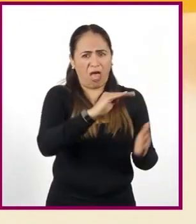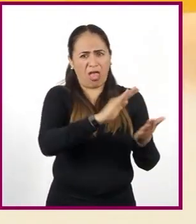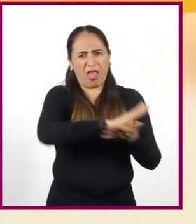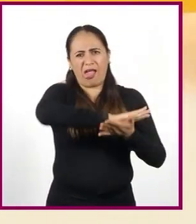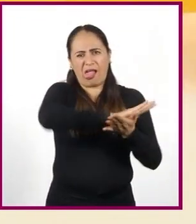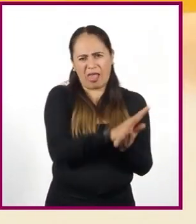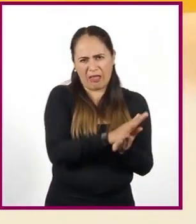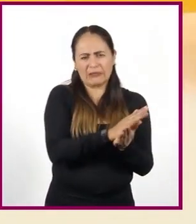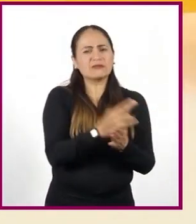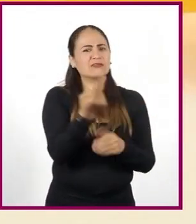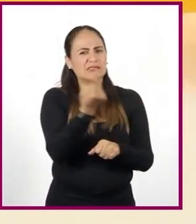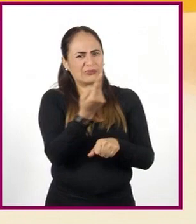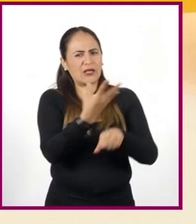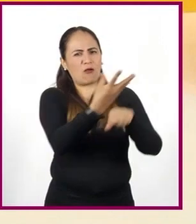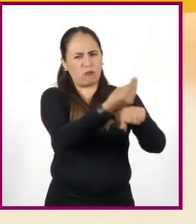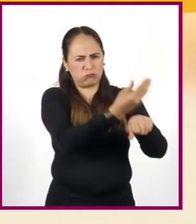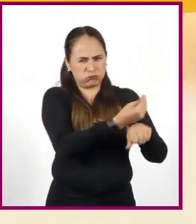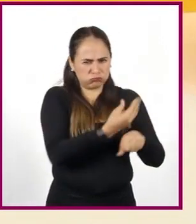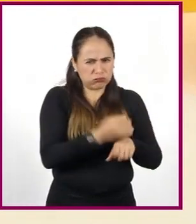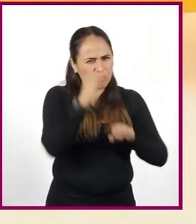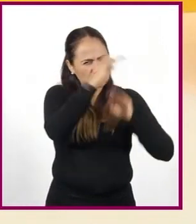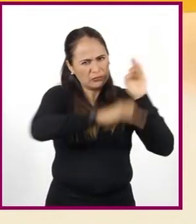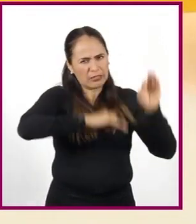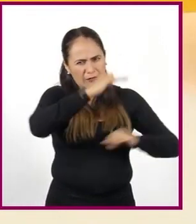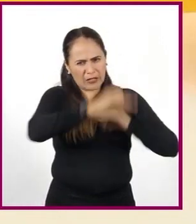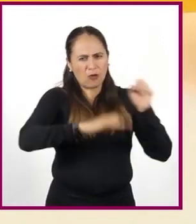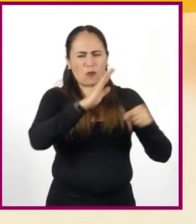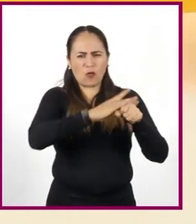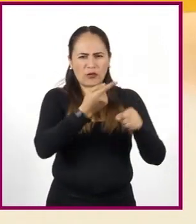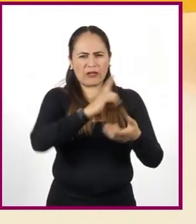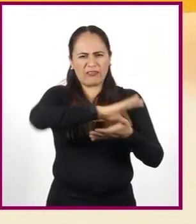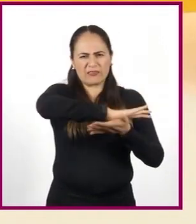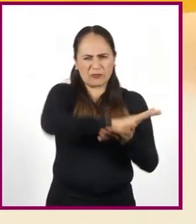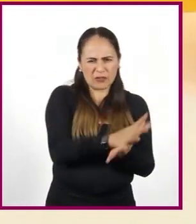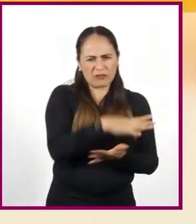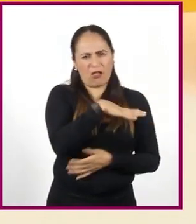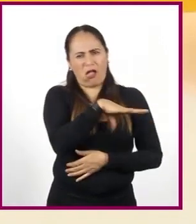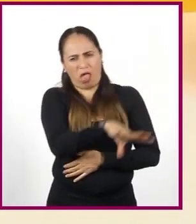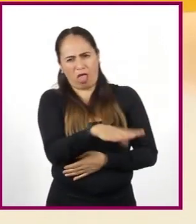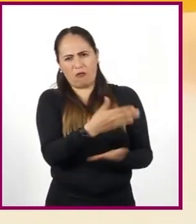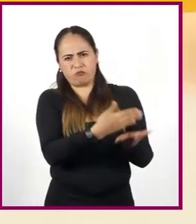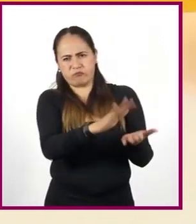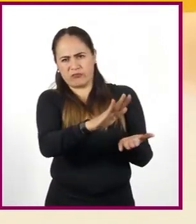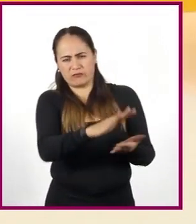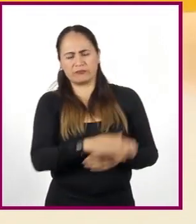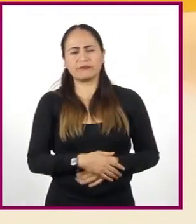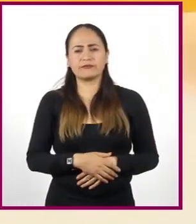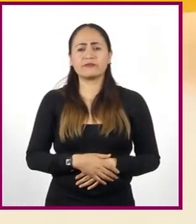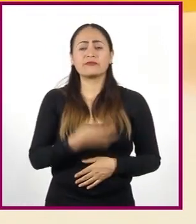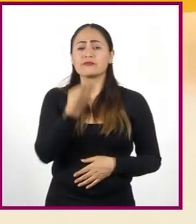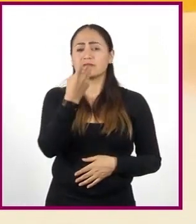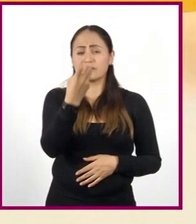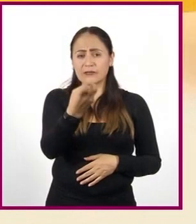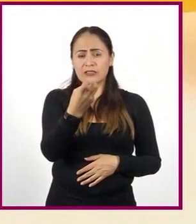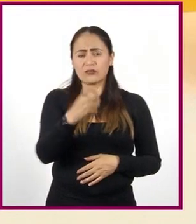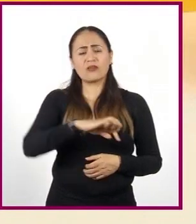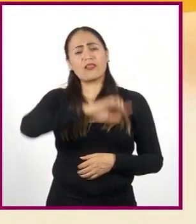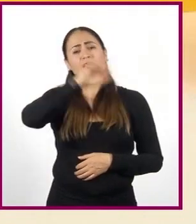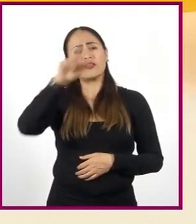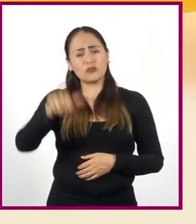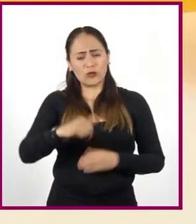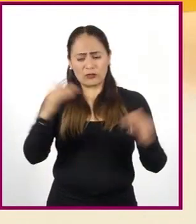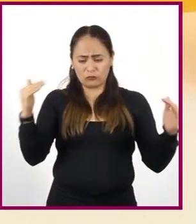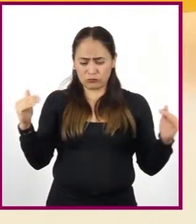sido afectados, debido a la discriminación, exclusión o segregación. Esto permitirá generar relaciones